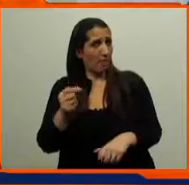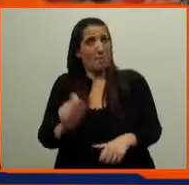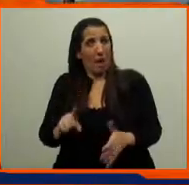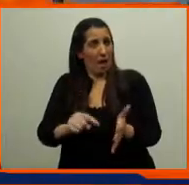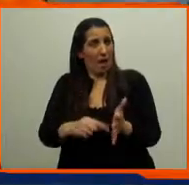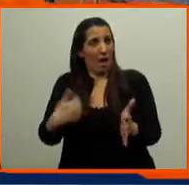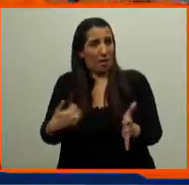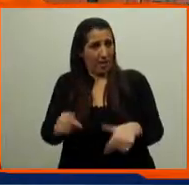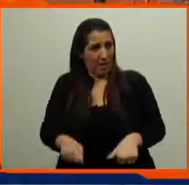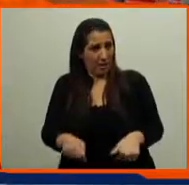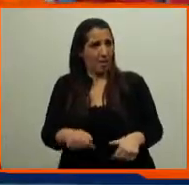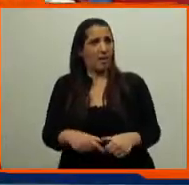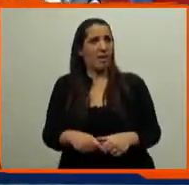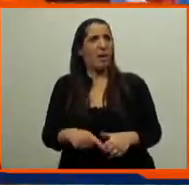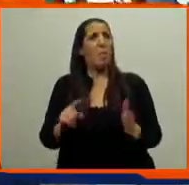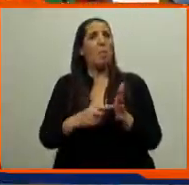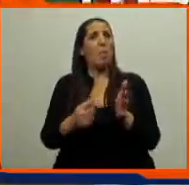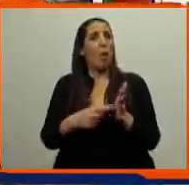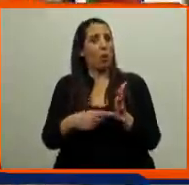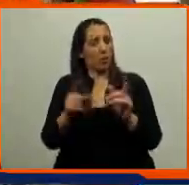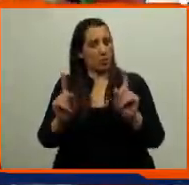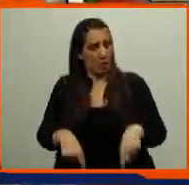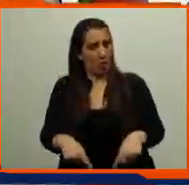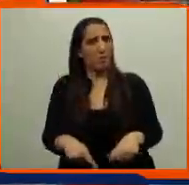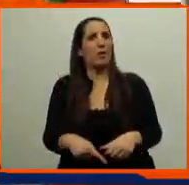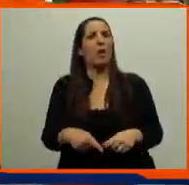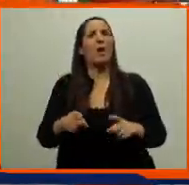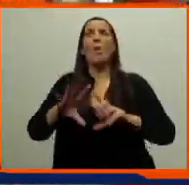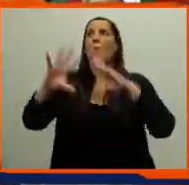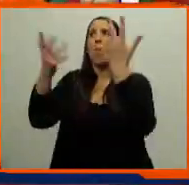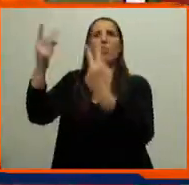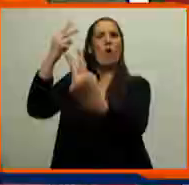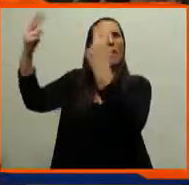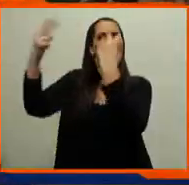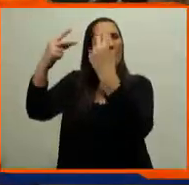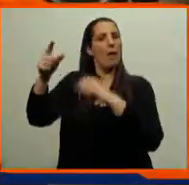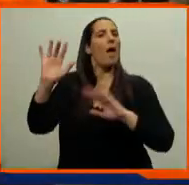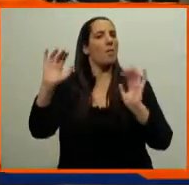país, que otorga puntos y proyección a nivel mundial, pero además que da